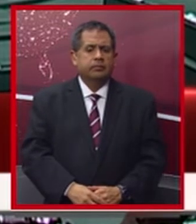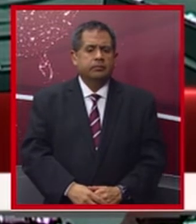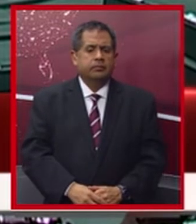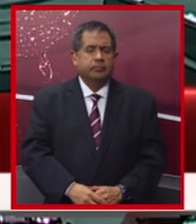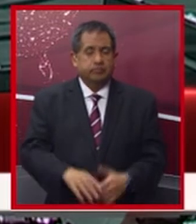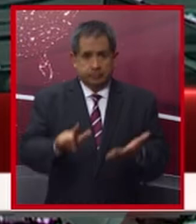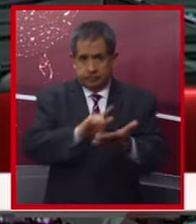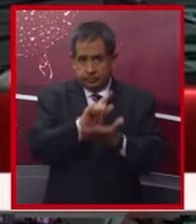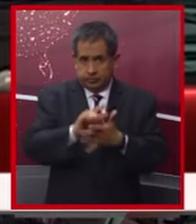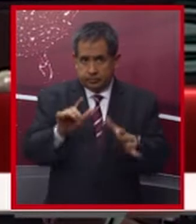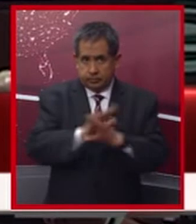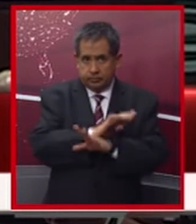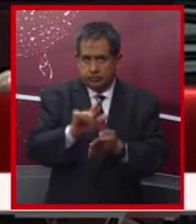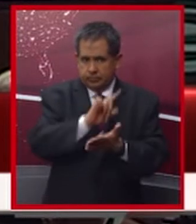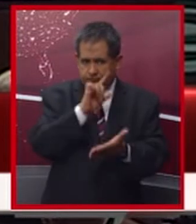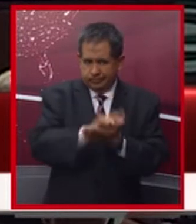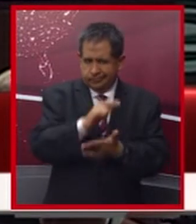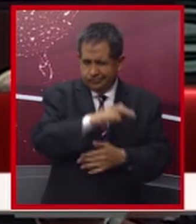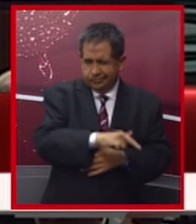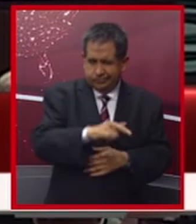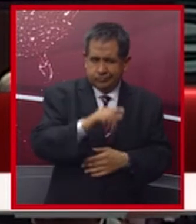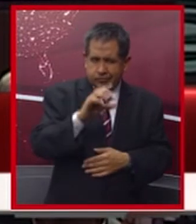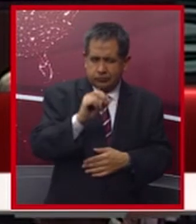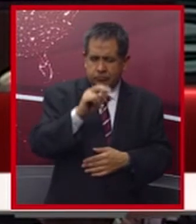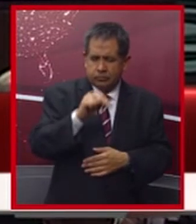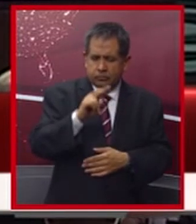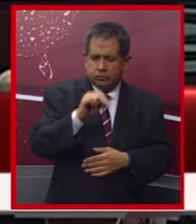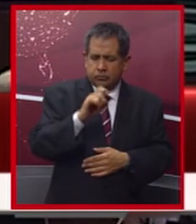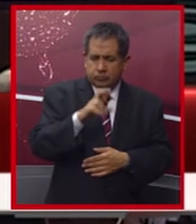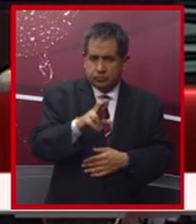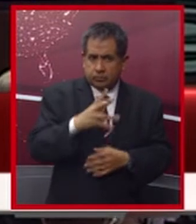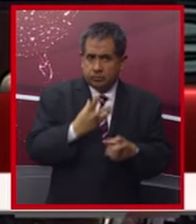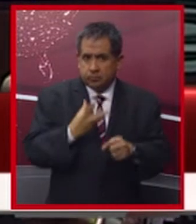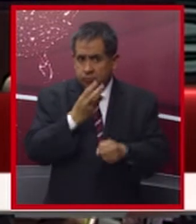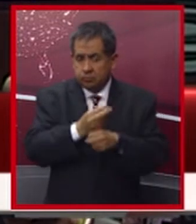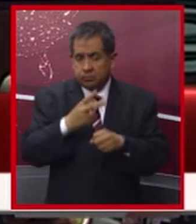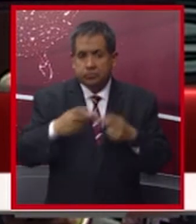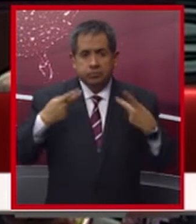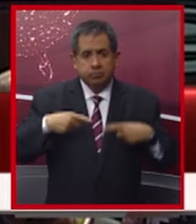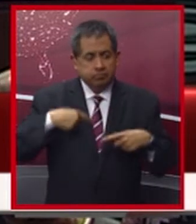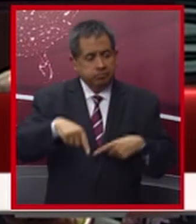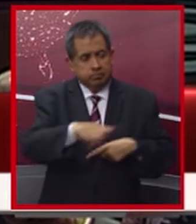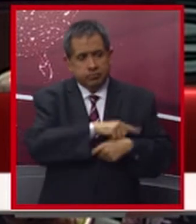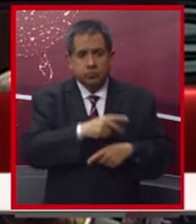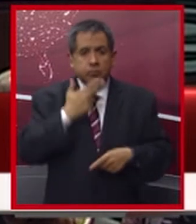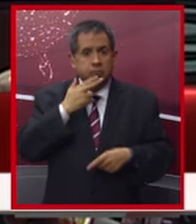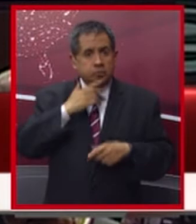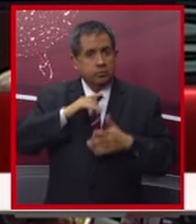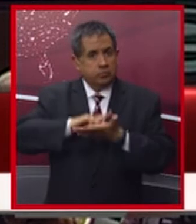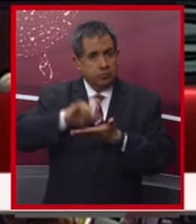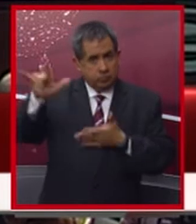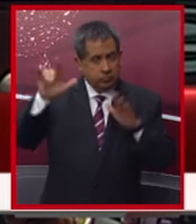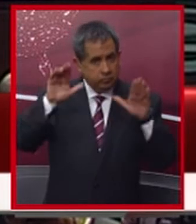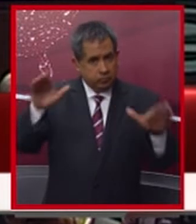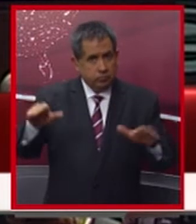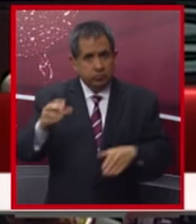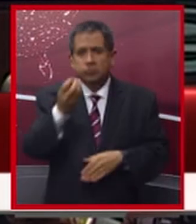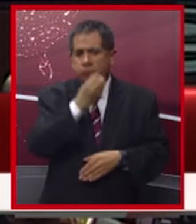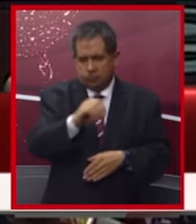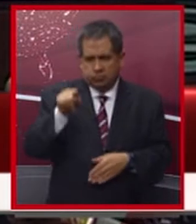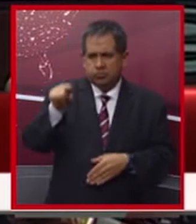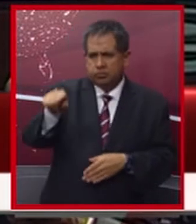Las reformas a la Ley Federal del Consumidor robustecen el derecho a la información de los pasajeros de las líneas aéreas, contemplando las obligaciones para